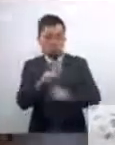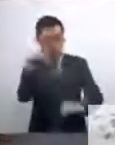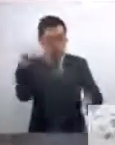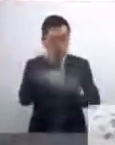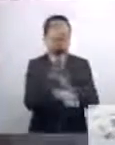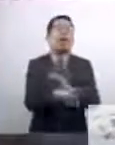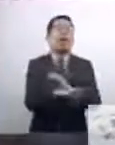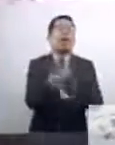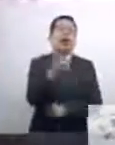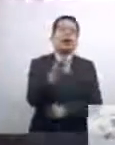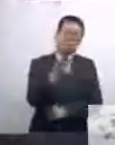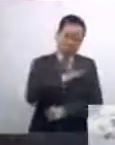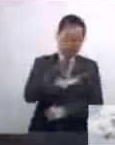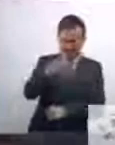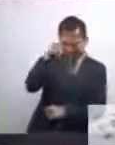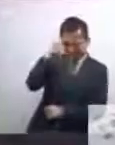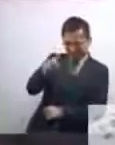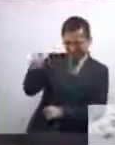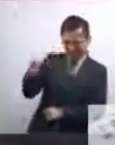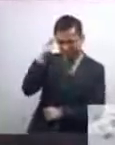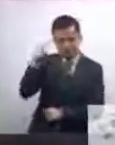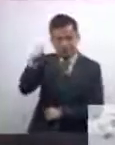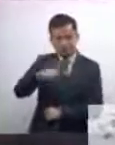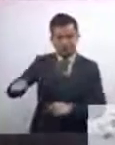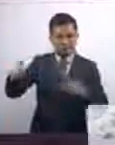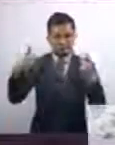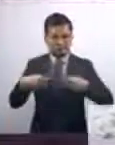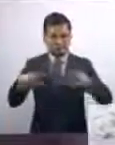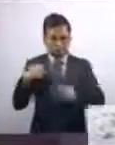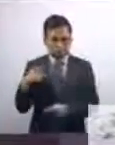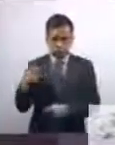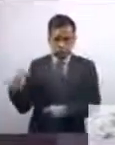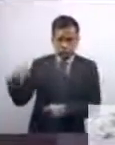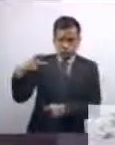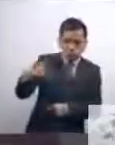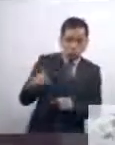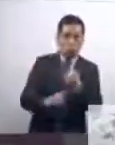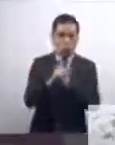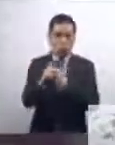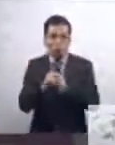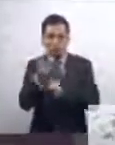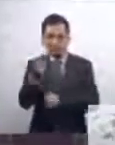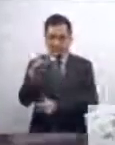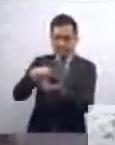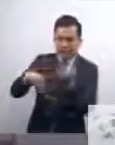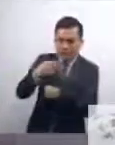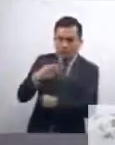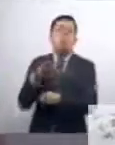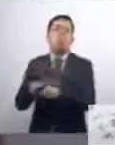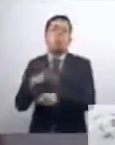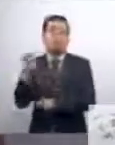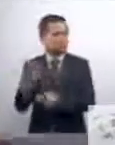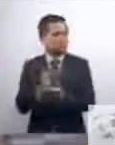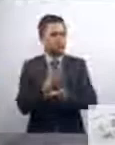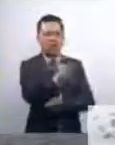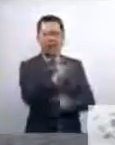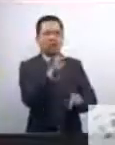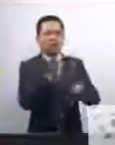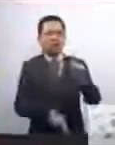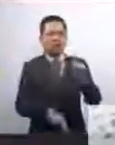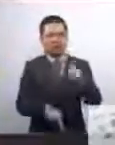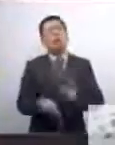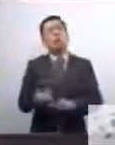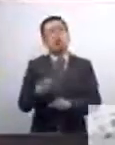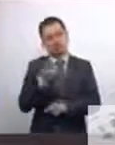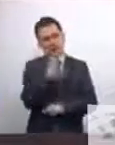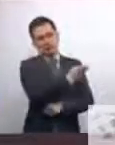cierto comportamiento crediticio cuando el análisis en el conjunto del tiempo difiere. Las entidades financieras podrán